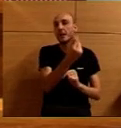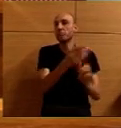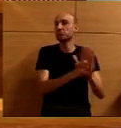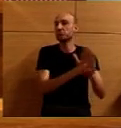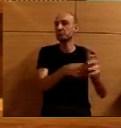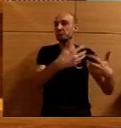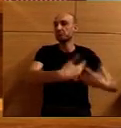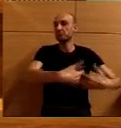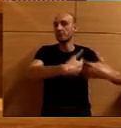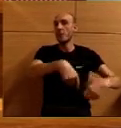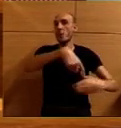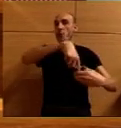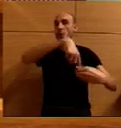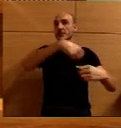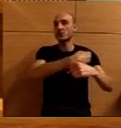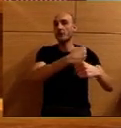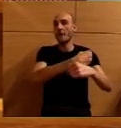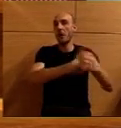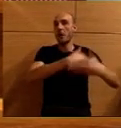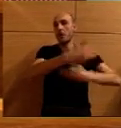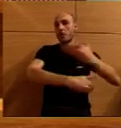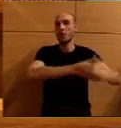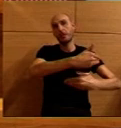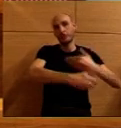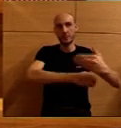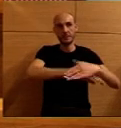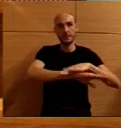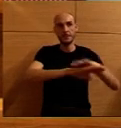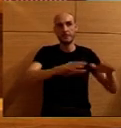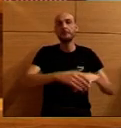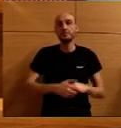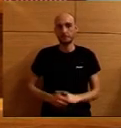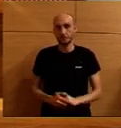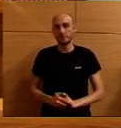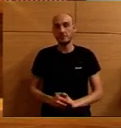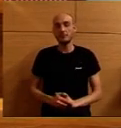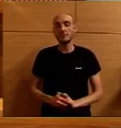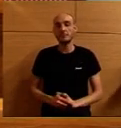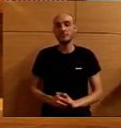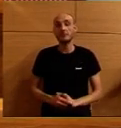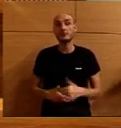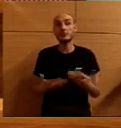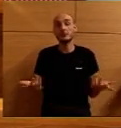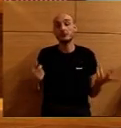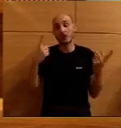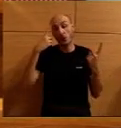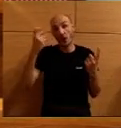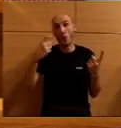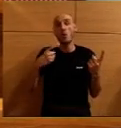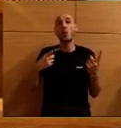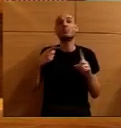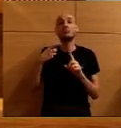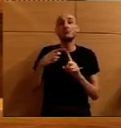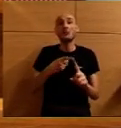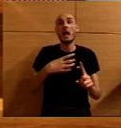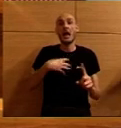la Diputación, para luego buscar un programa que financie o que proporcione el empleo. Por tanto, por el empleo